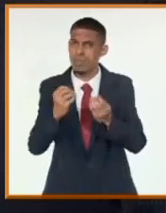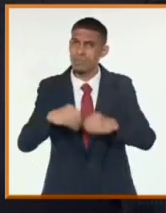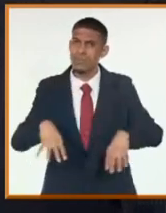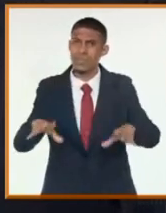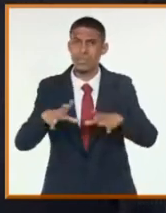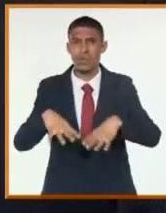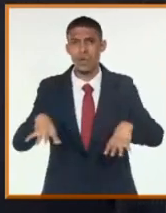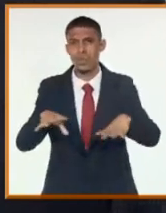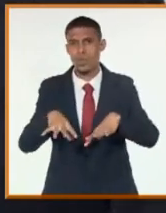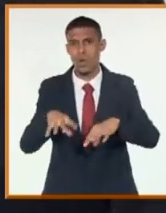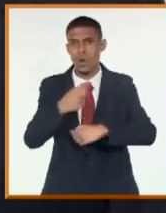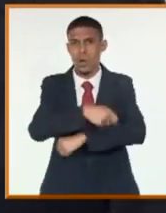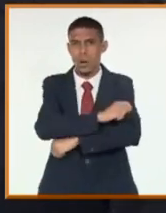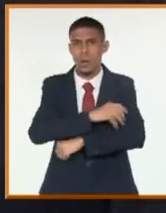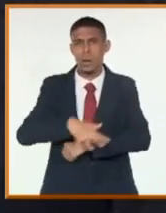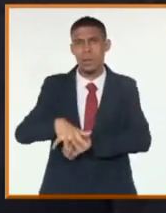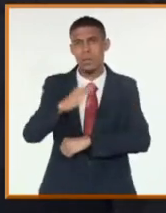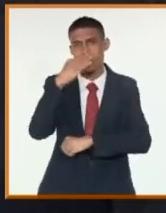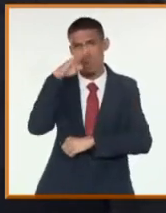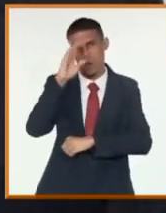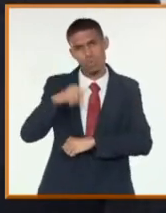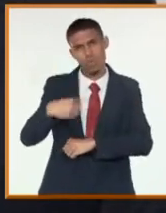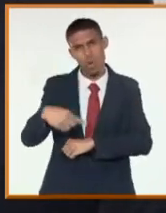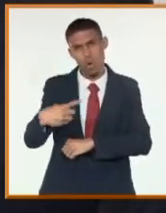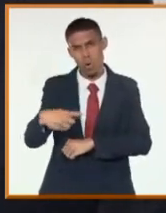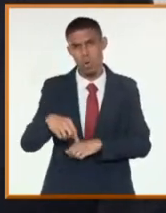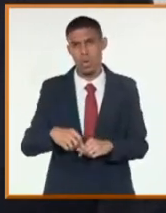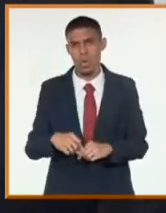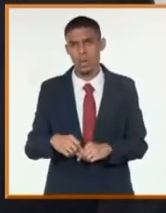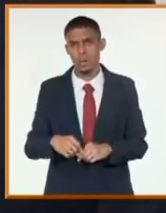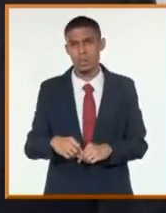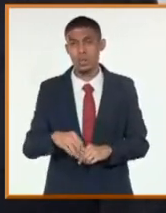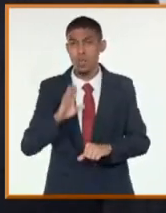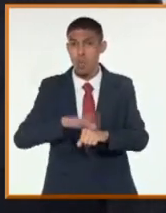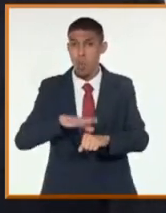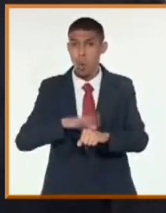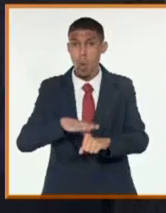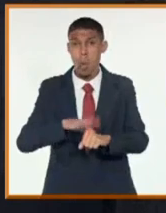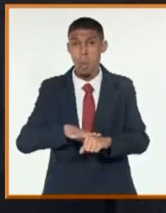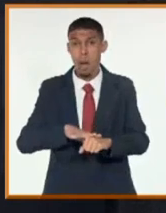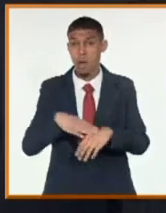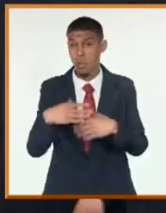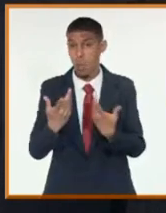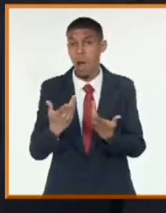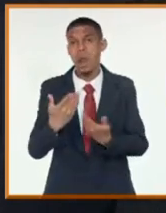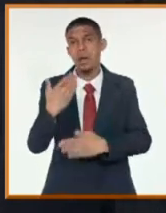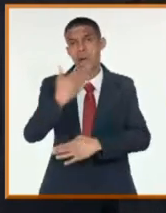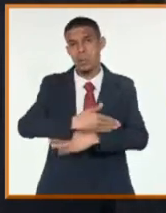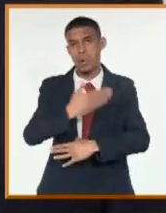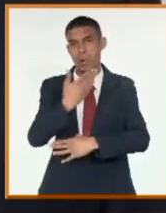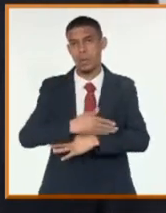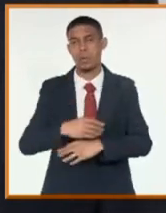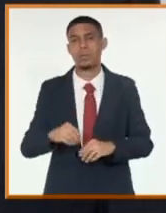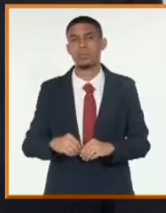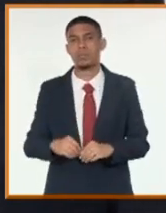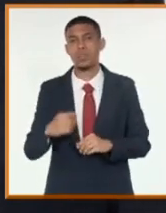las cubanas y los cubanos todos los días, producto fundamentalmente del recrudecimiento del problema. Yo creo que con esto,